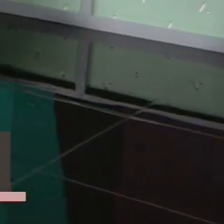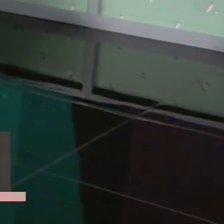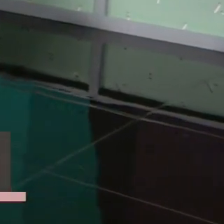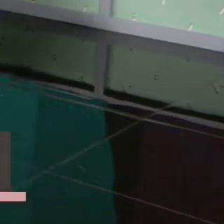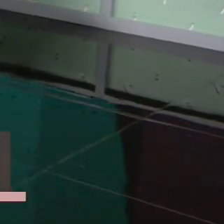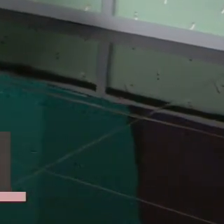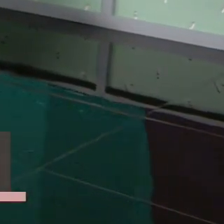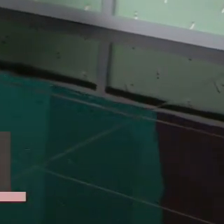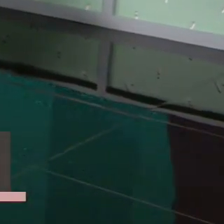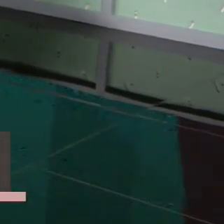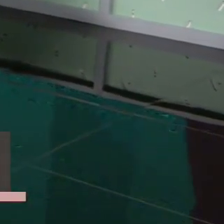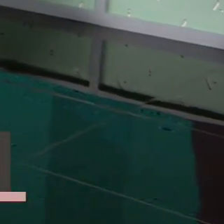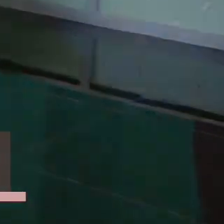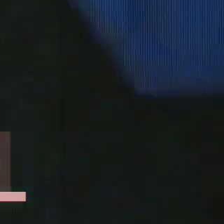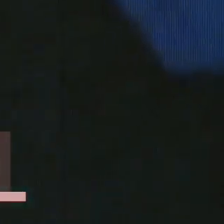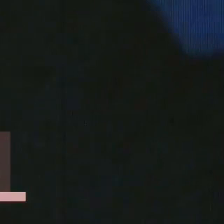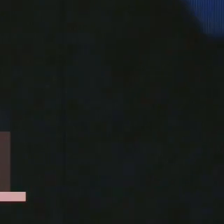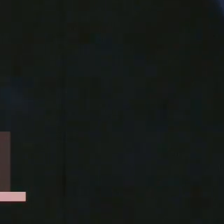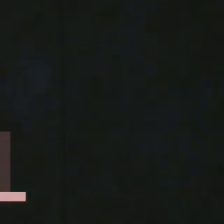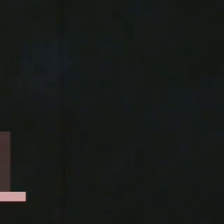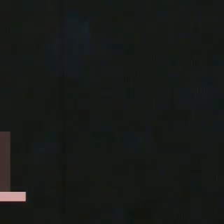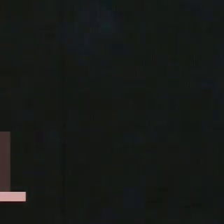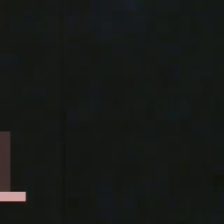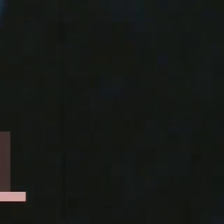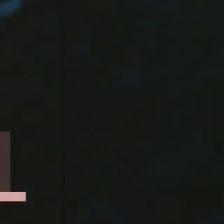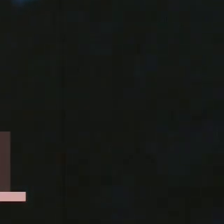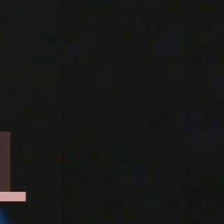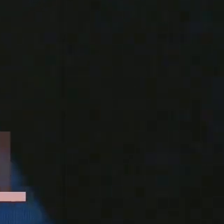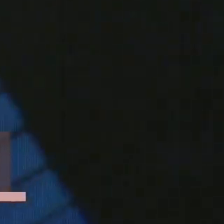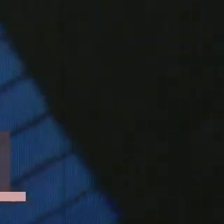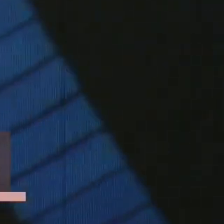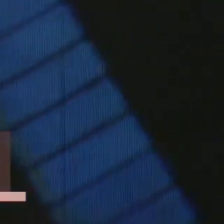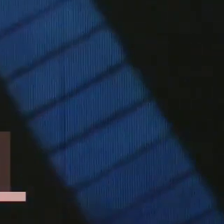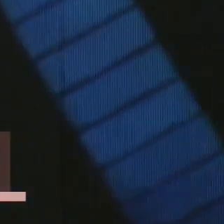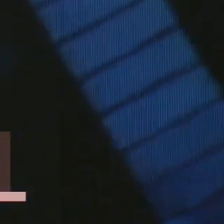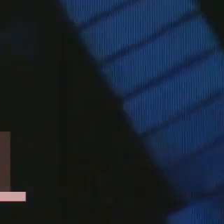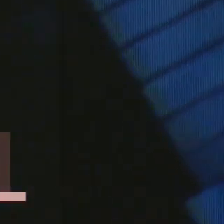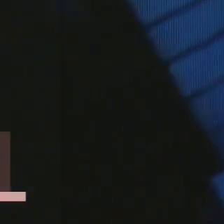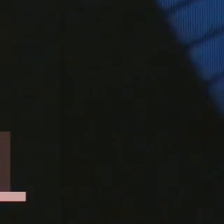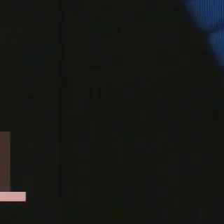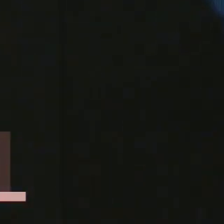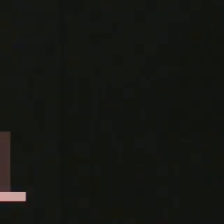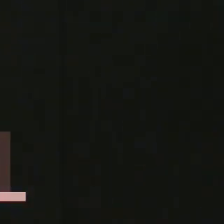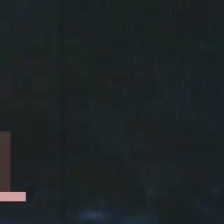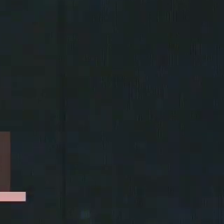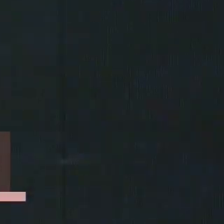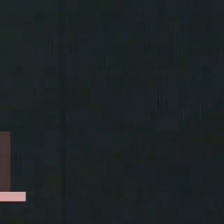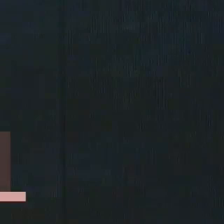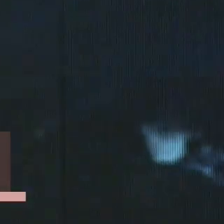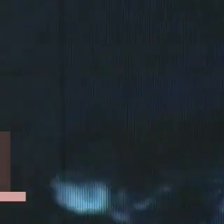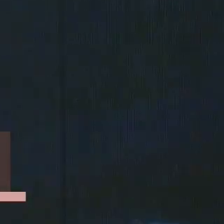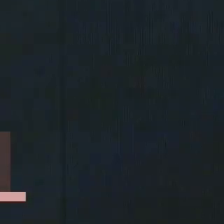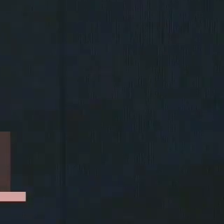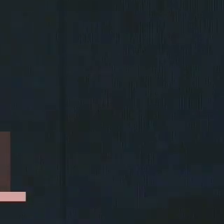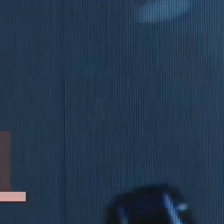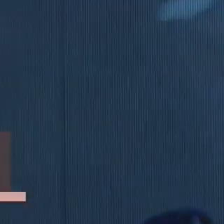siempre, la ropa de trama gruesa, el color es un poco discutido, pero bueno, mejor son los tonos pasteles, el gorro, los